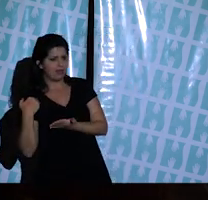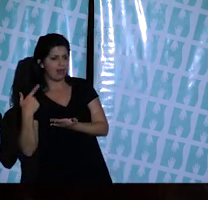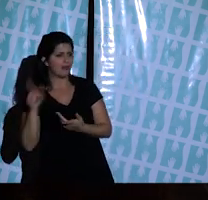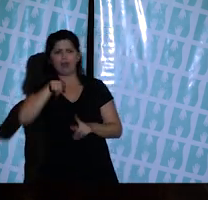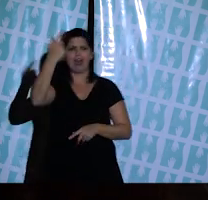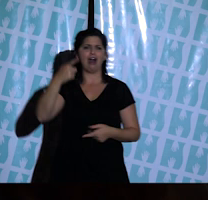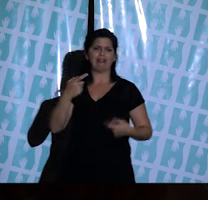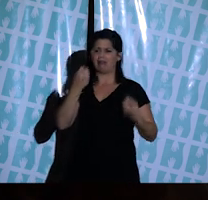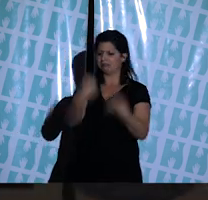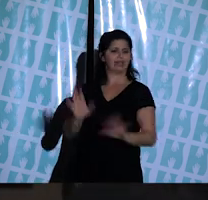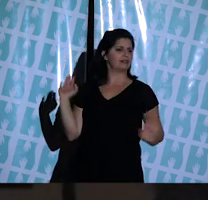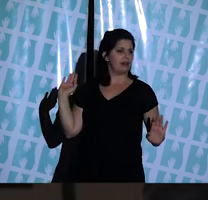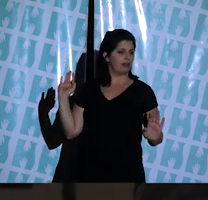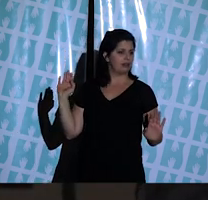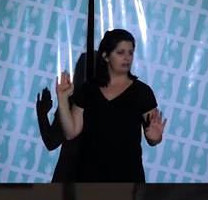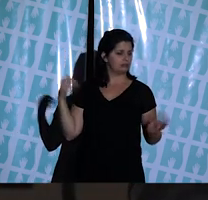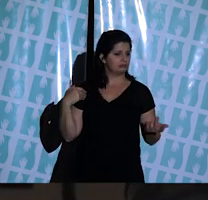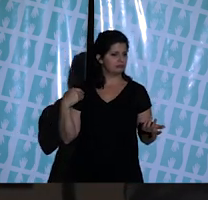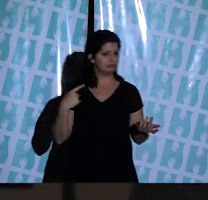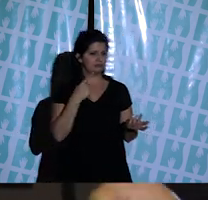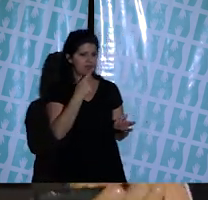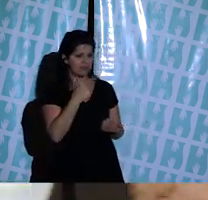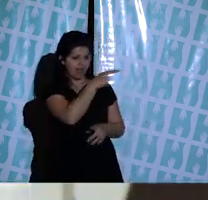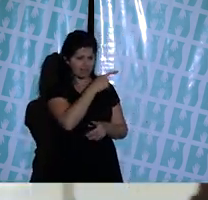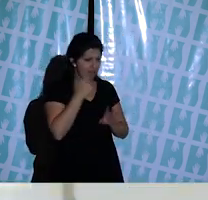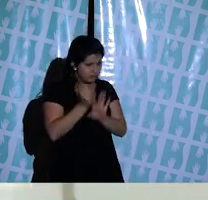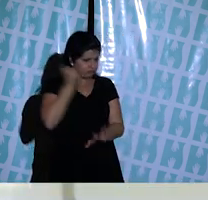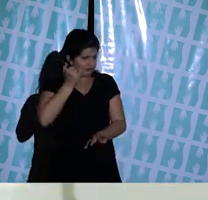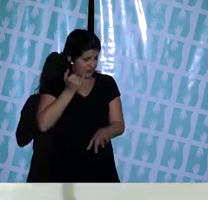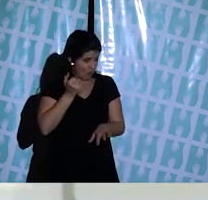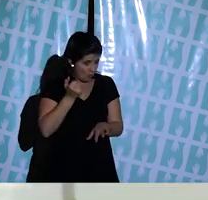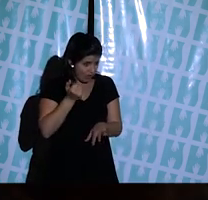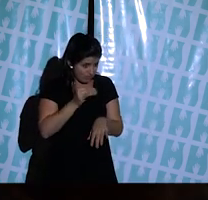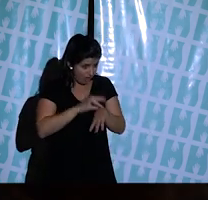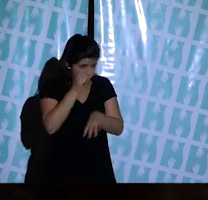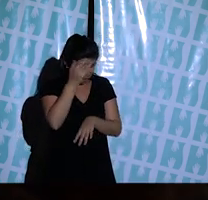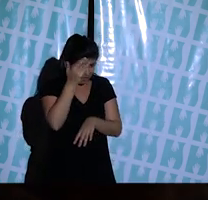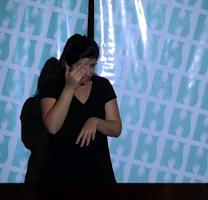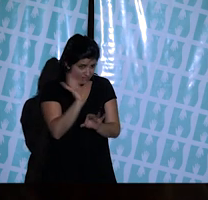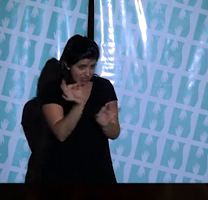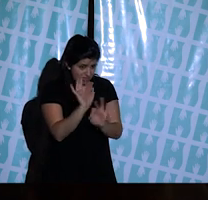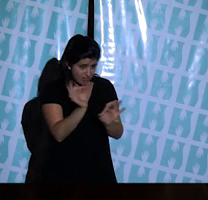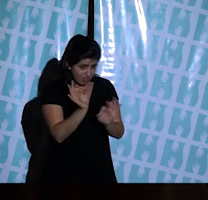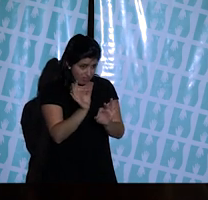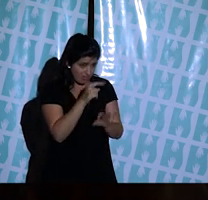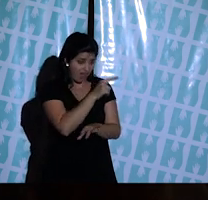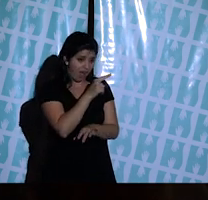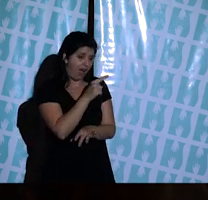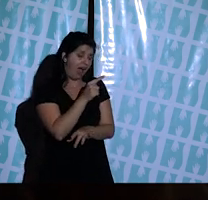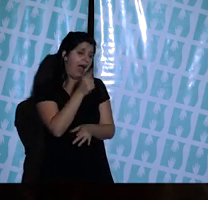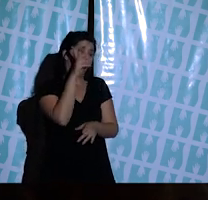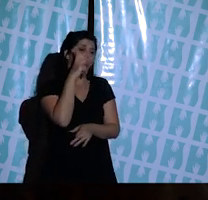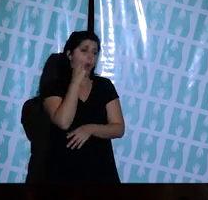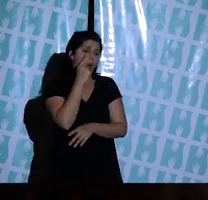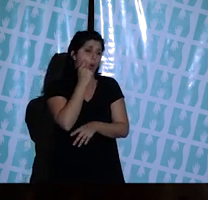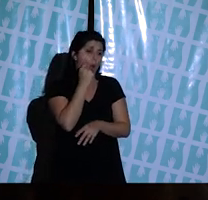¿En qué estadio está? ¿Antes o después? Bueno, no tiene conciencia de enfermedad. El gran Fontana Rosa siendo alcohólico con una